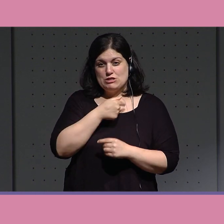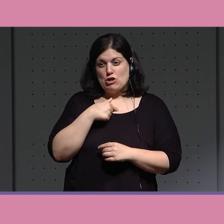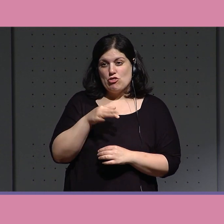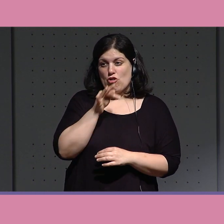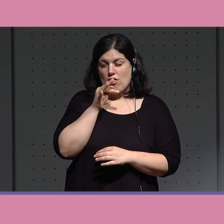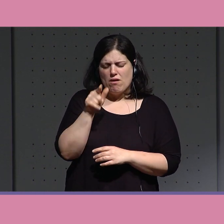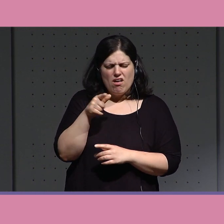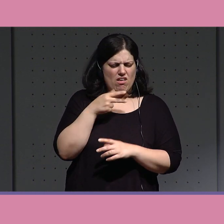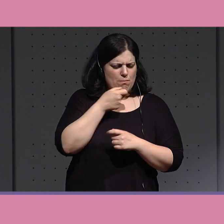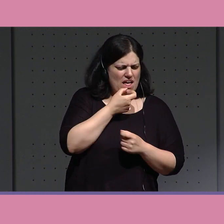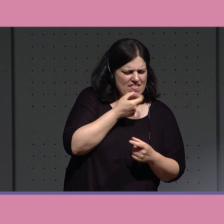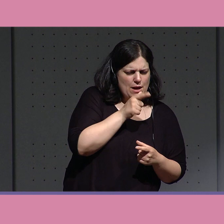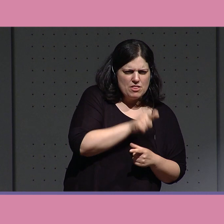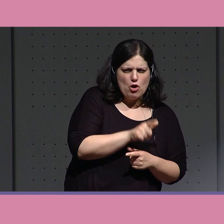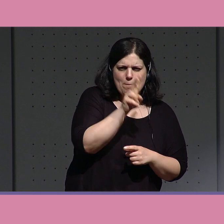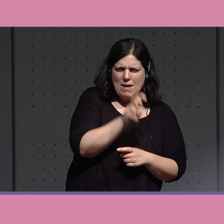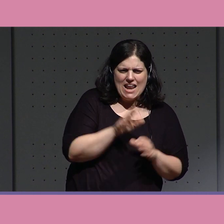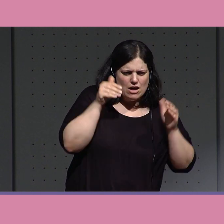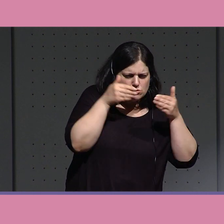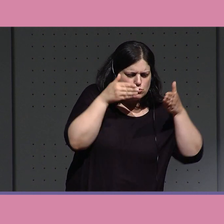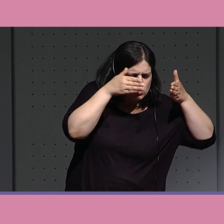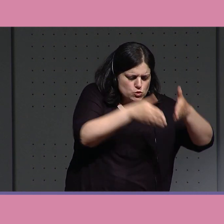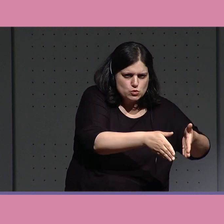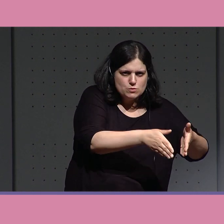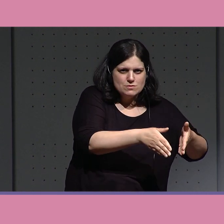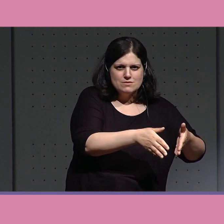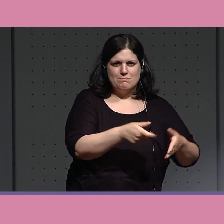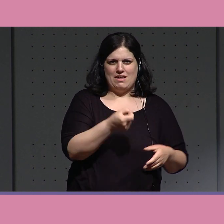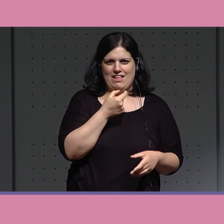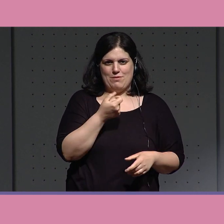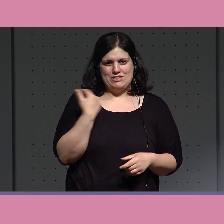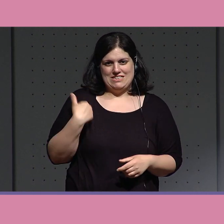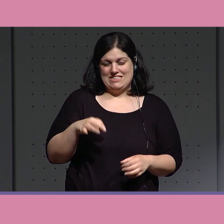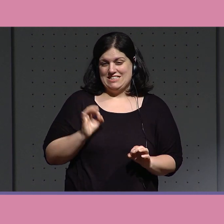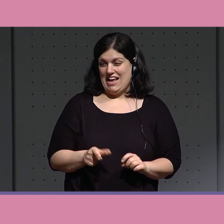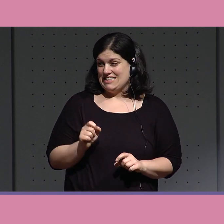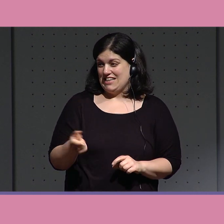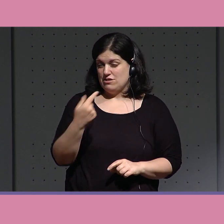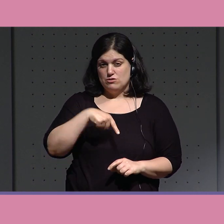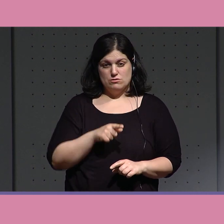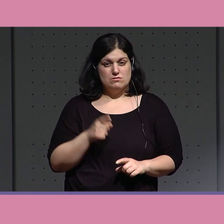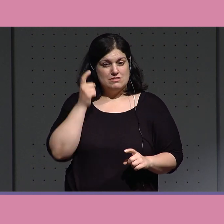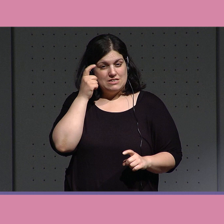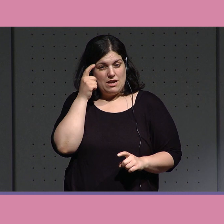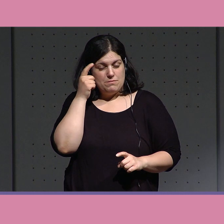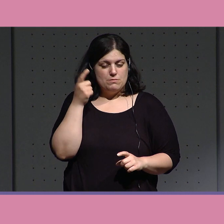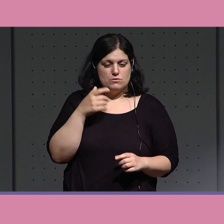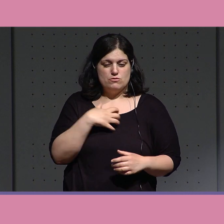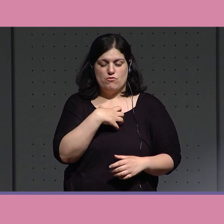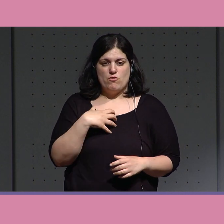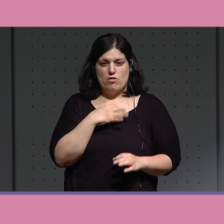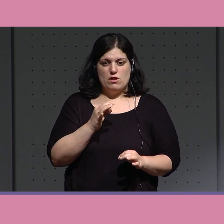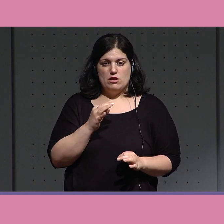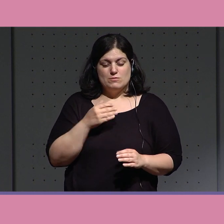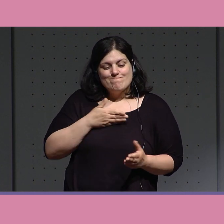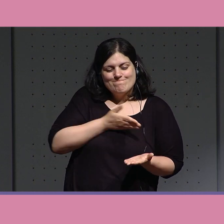decir esta medicación vale para el autismo, especialmente medicaciones que sabemos que funcionan en determinados